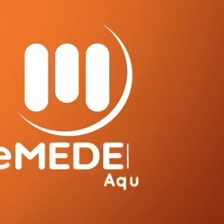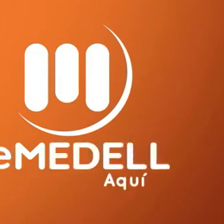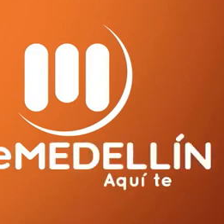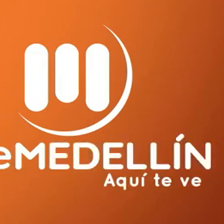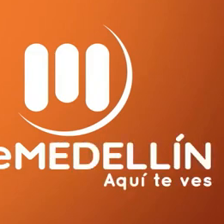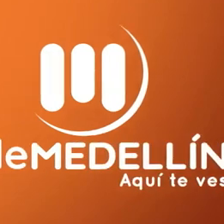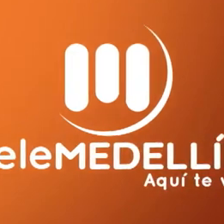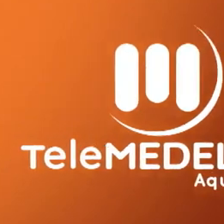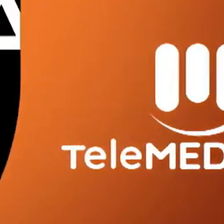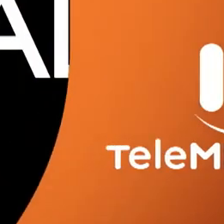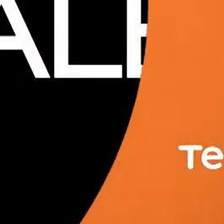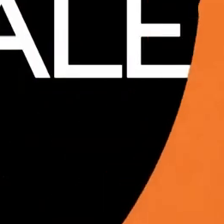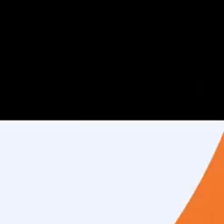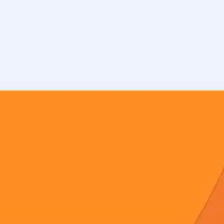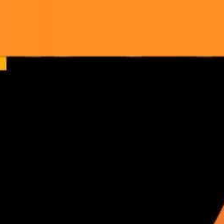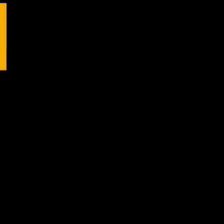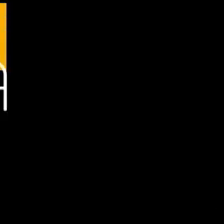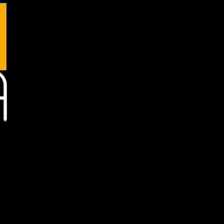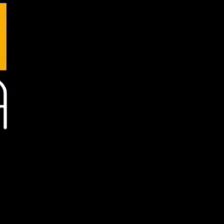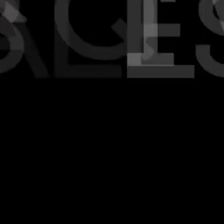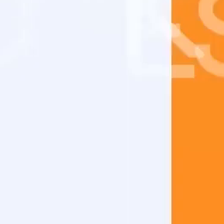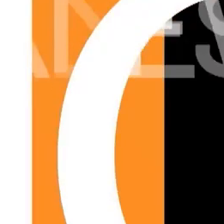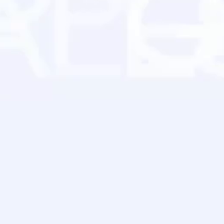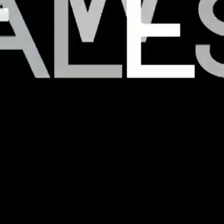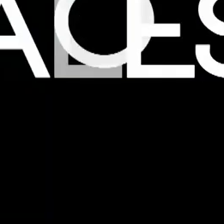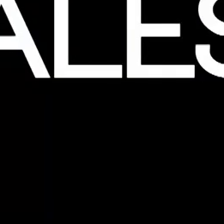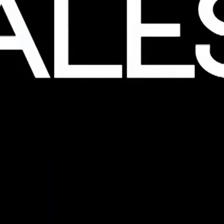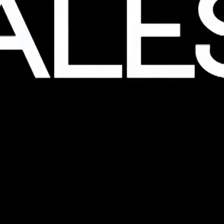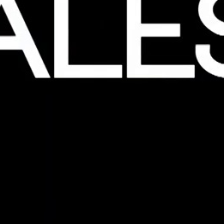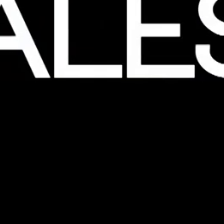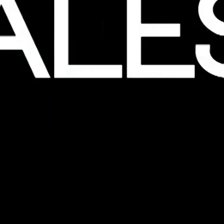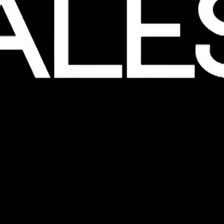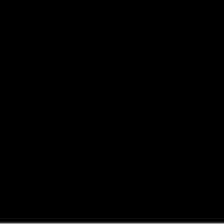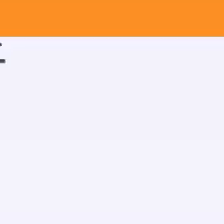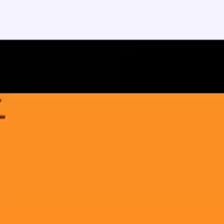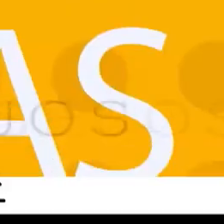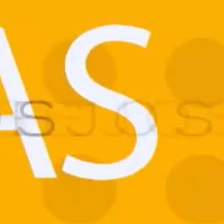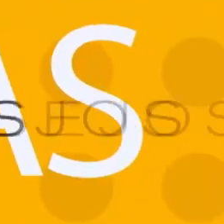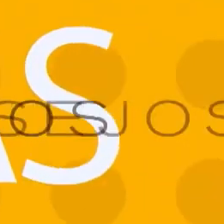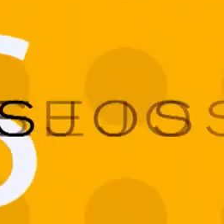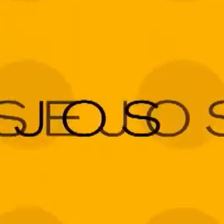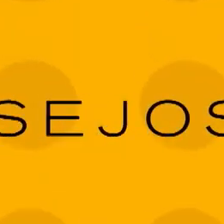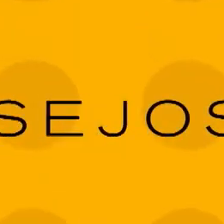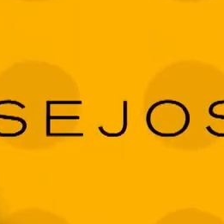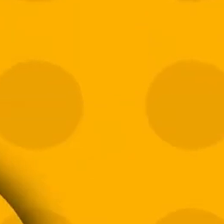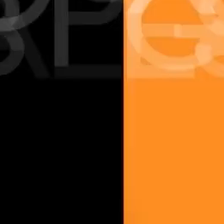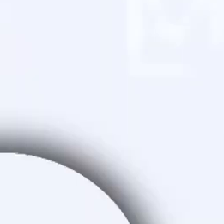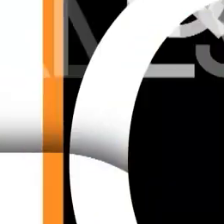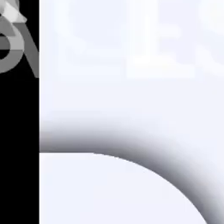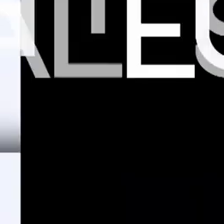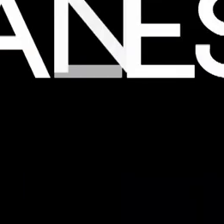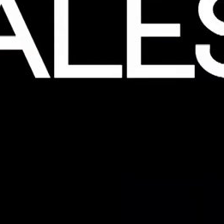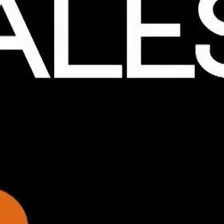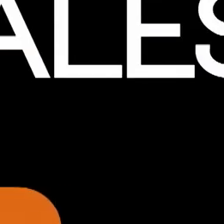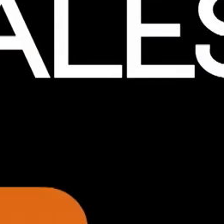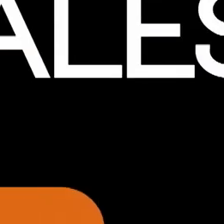Estar siempre fashion es saber que el orden hace parte de la moda y del estilo. Es darle paso a la versatilidad